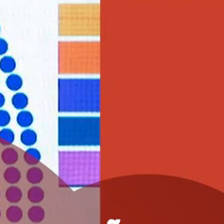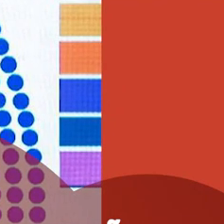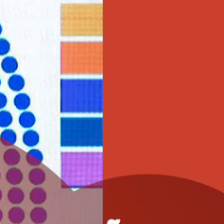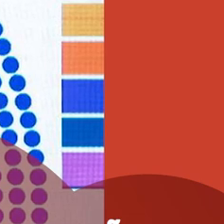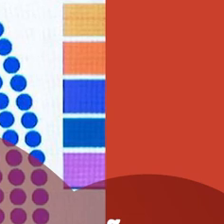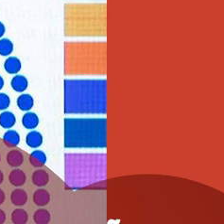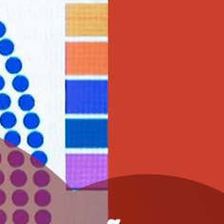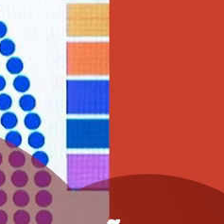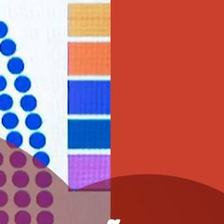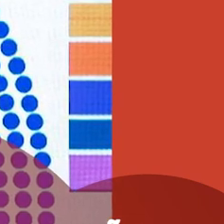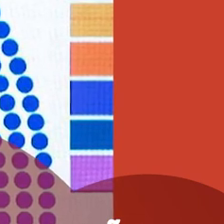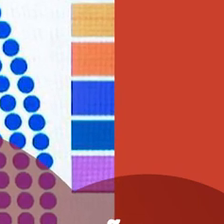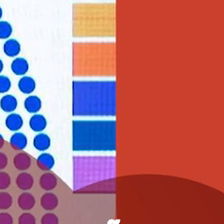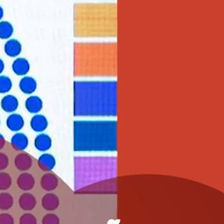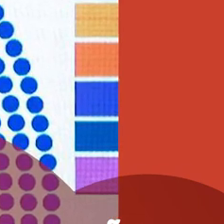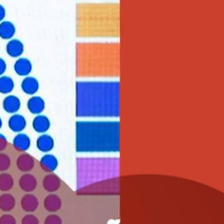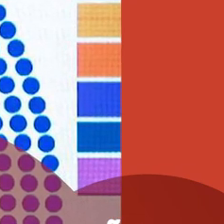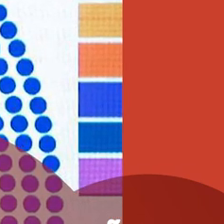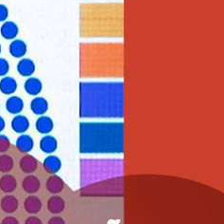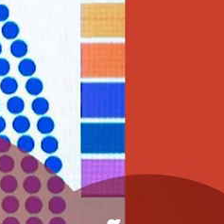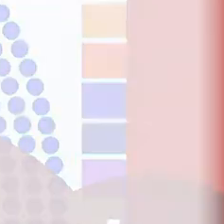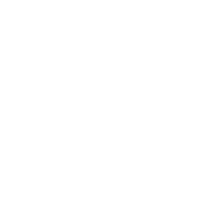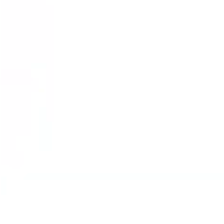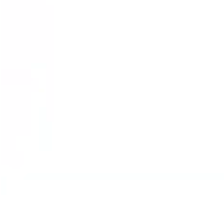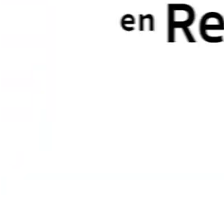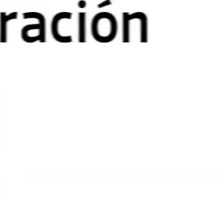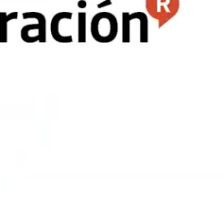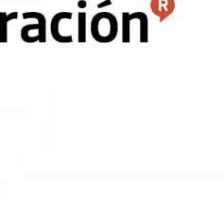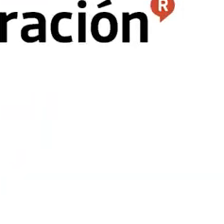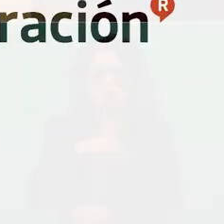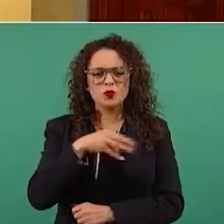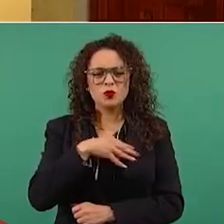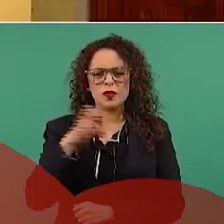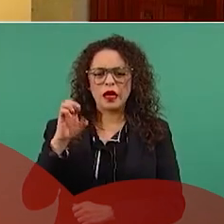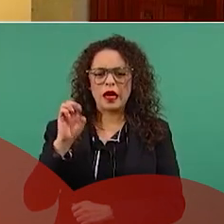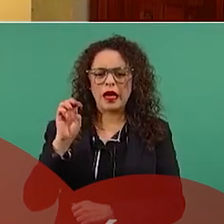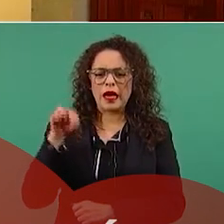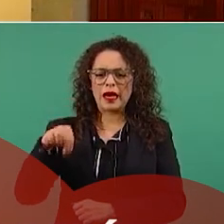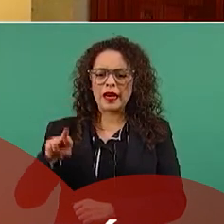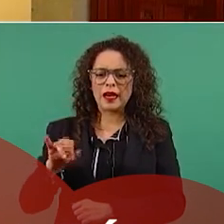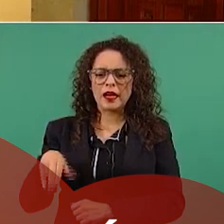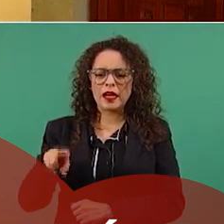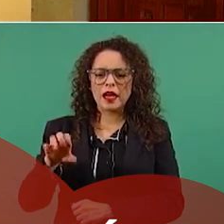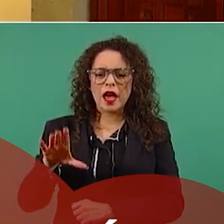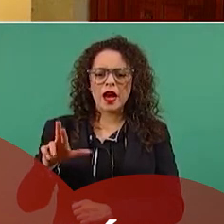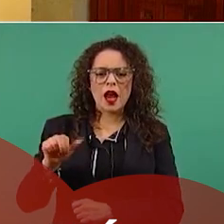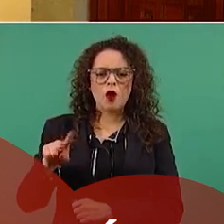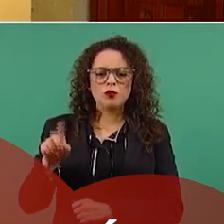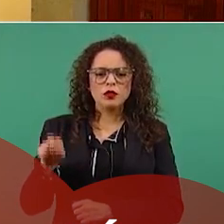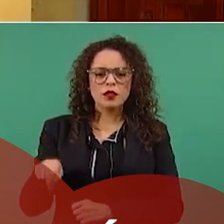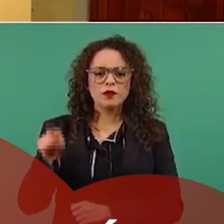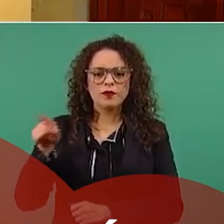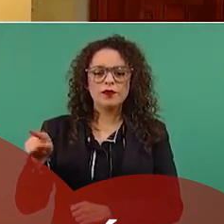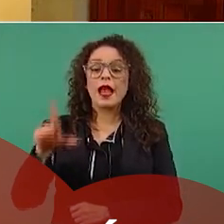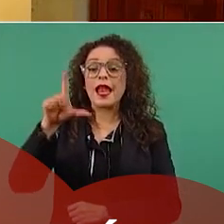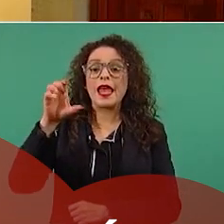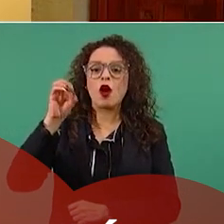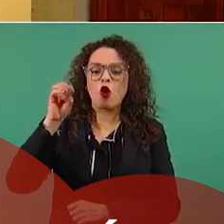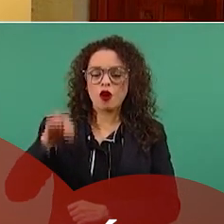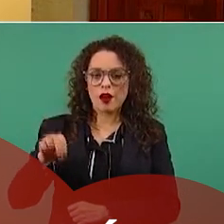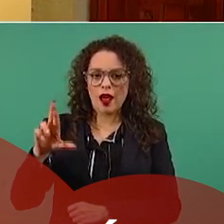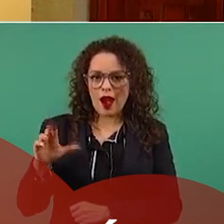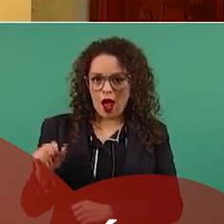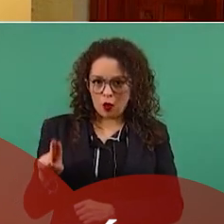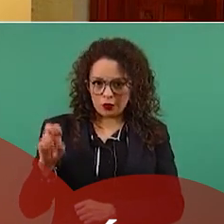¿Qué? Para conocer más detalles de este fascinante artículo, visita nuestro portal. Las resbaladas de los periodistas en Estados Unidos que se dicen anti